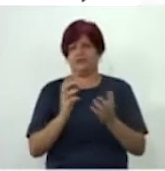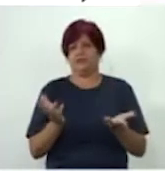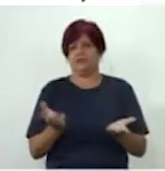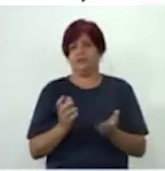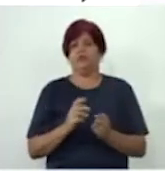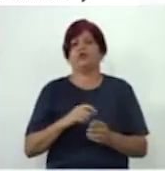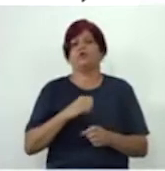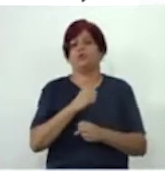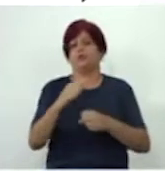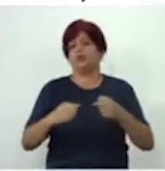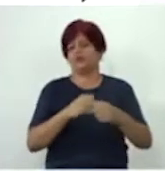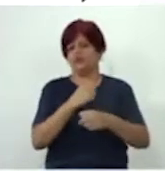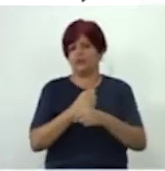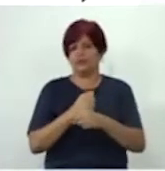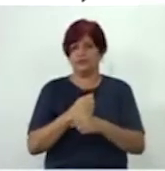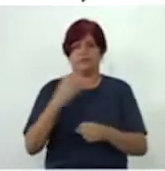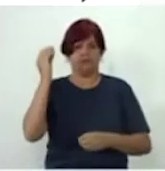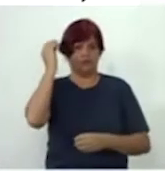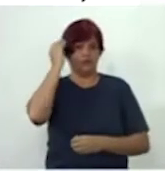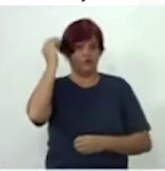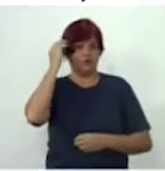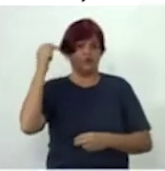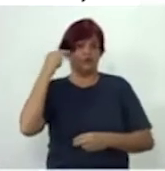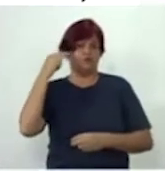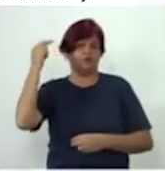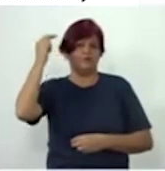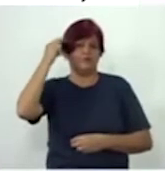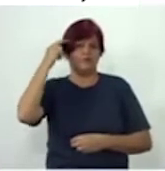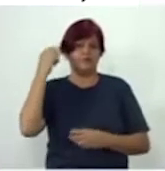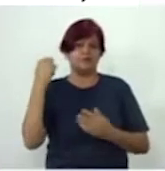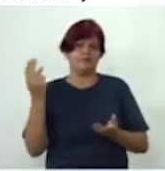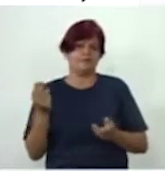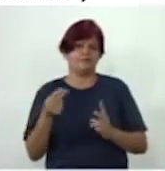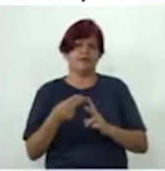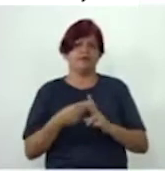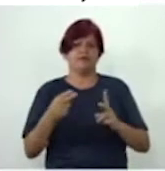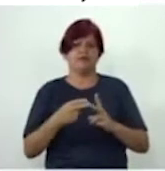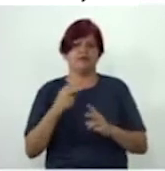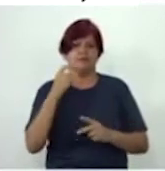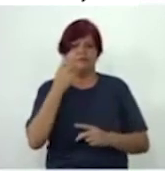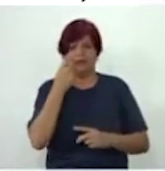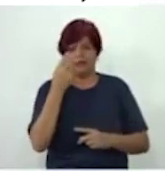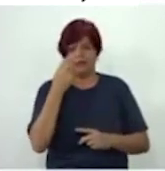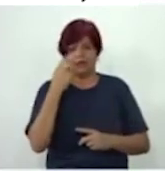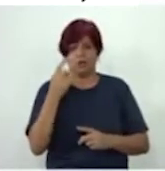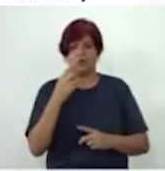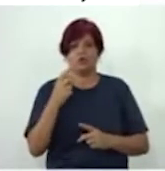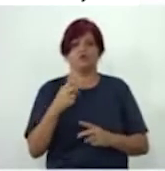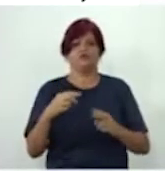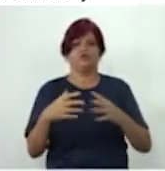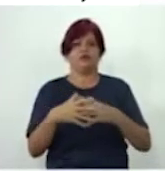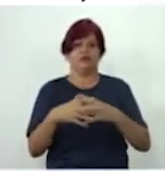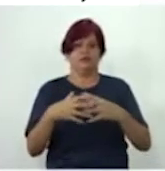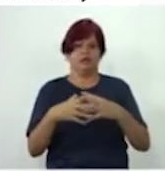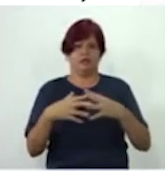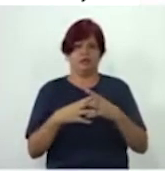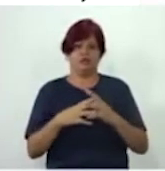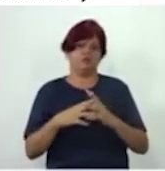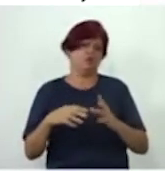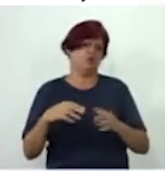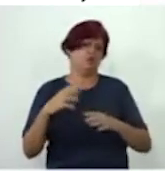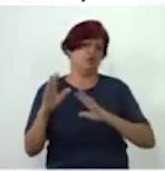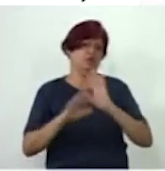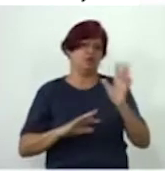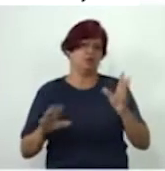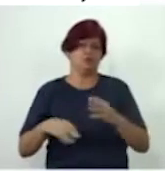de conocimientos y habilidades que sirvan para reconocer las relaciones esenciales entre los objetos, fenómenos